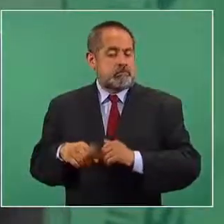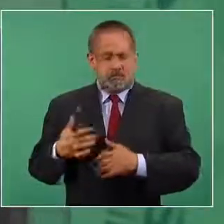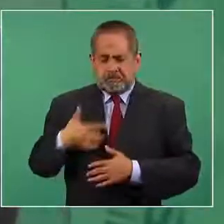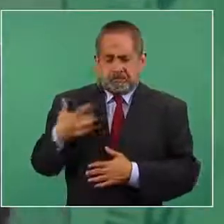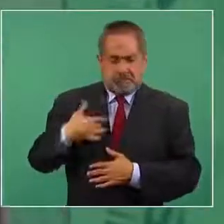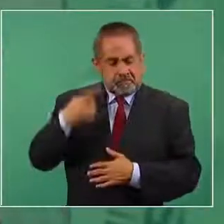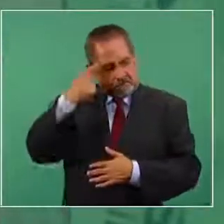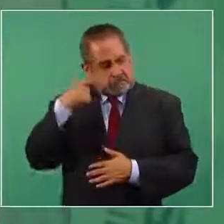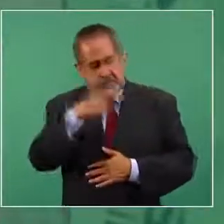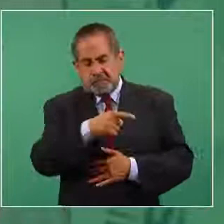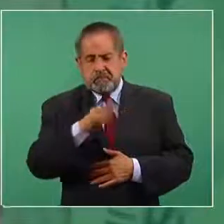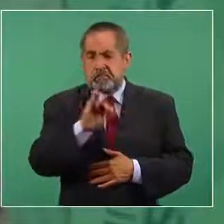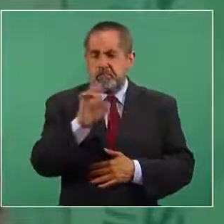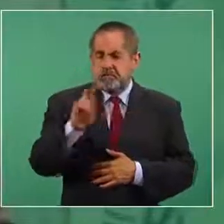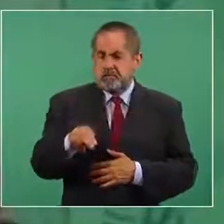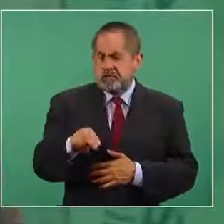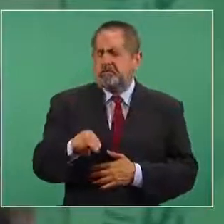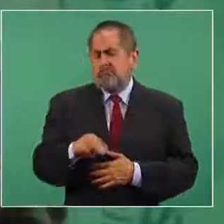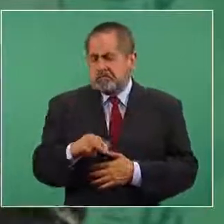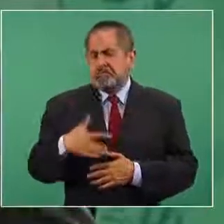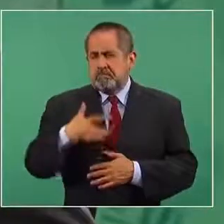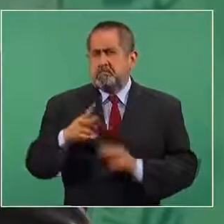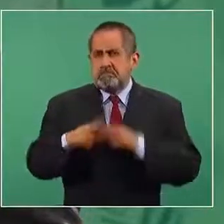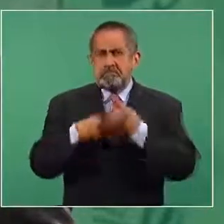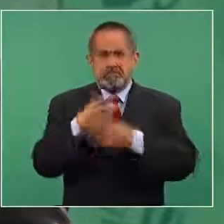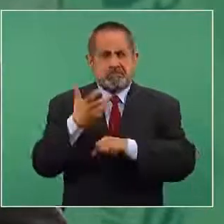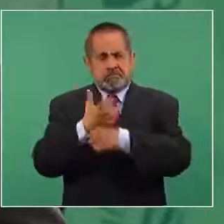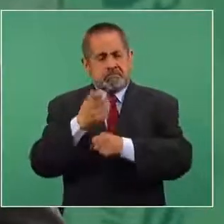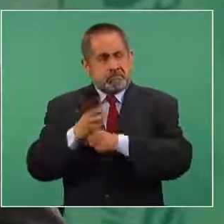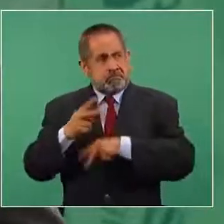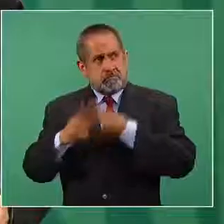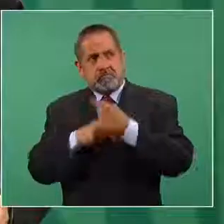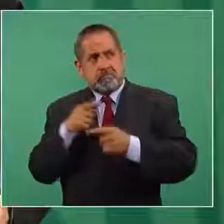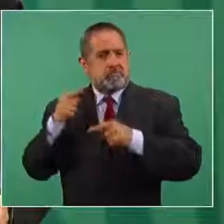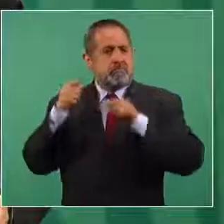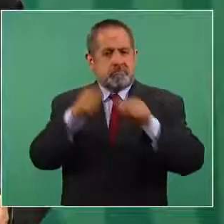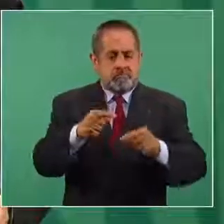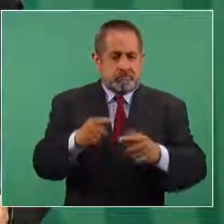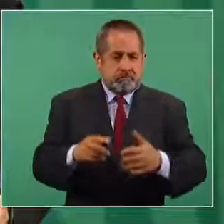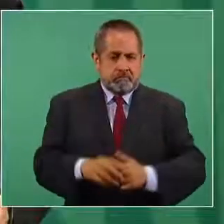sienten que van a llegar a Estados Unidos